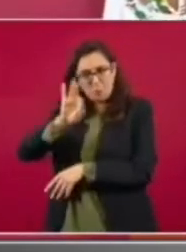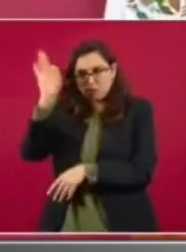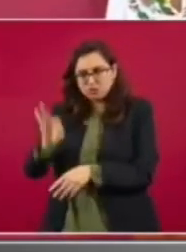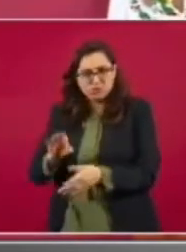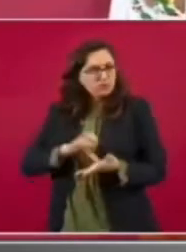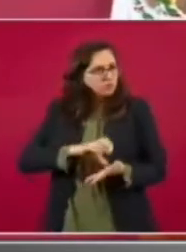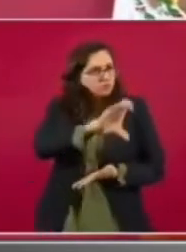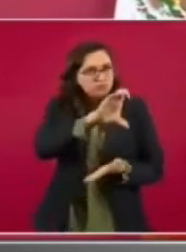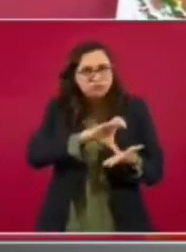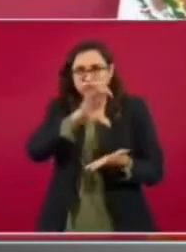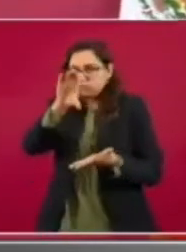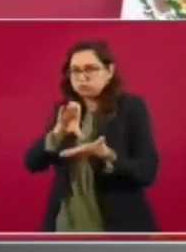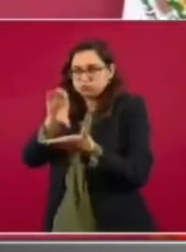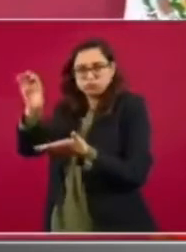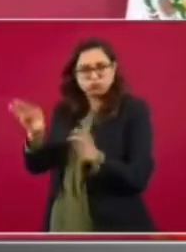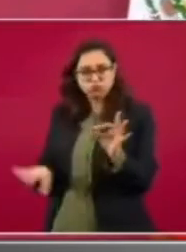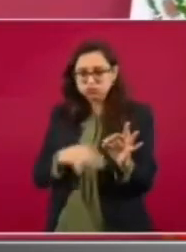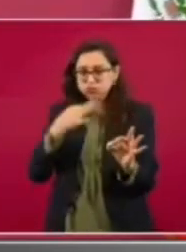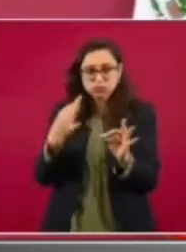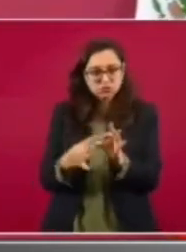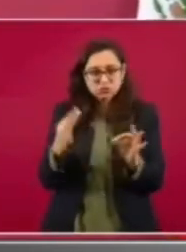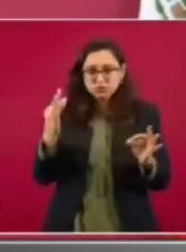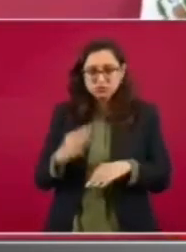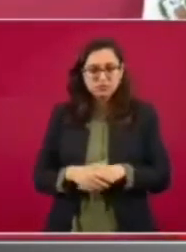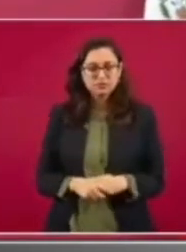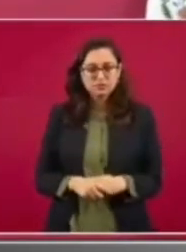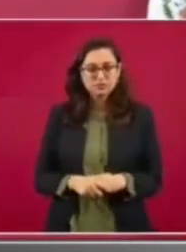Y también no